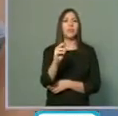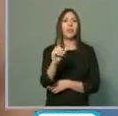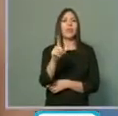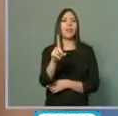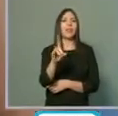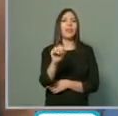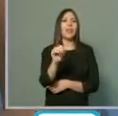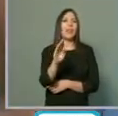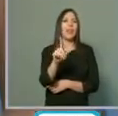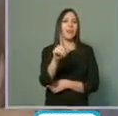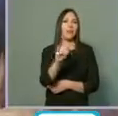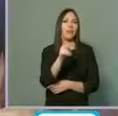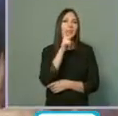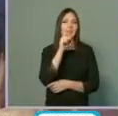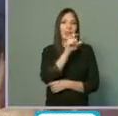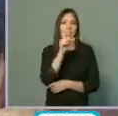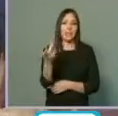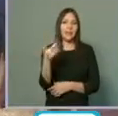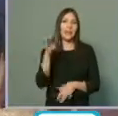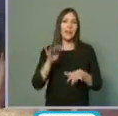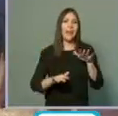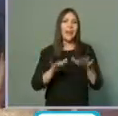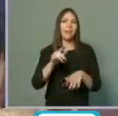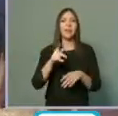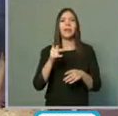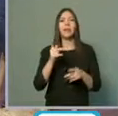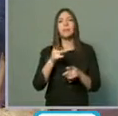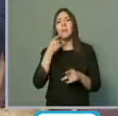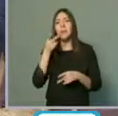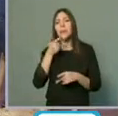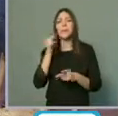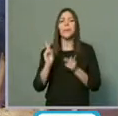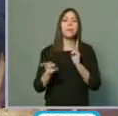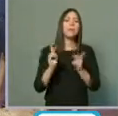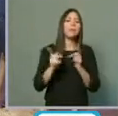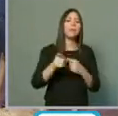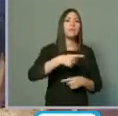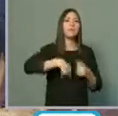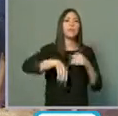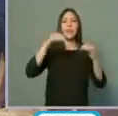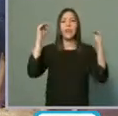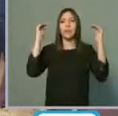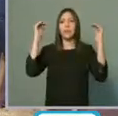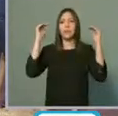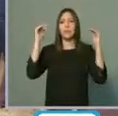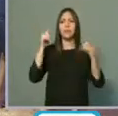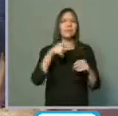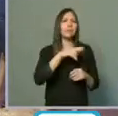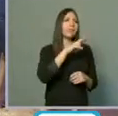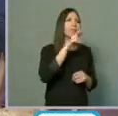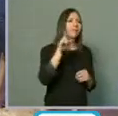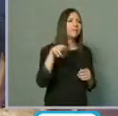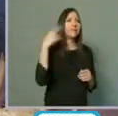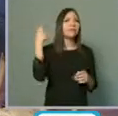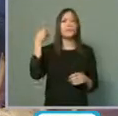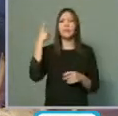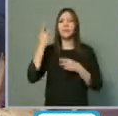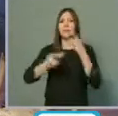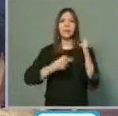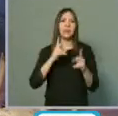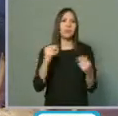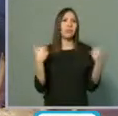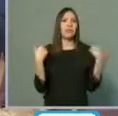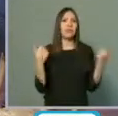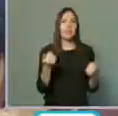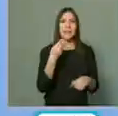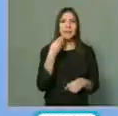cuántas veces no nos pasó que estábamos en alguna conversación o llevábamos alguna conversación entre adultos y no entendíamos bien de qué se trataba.